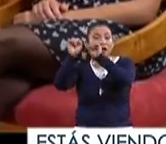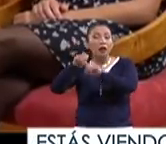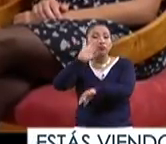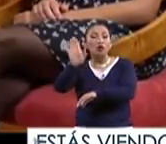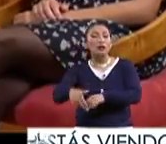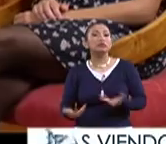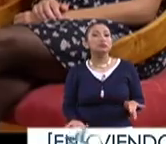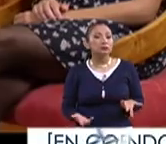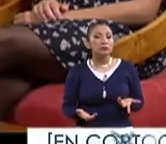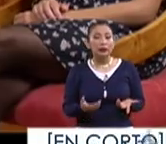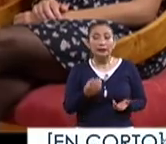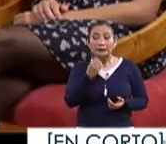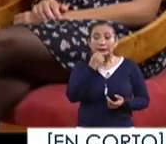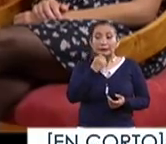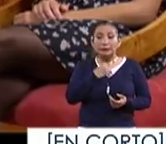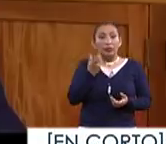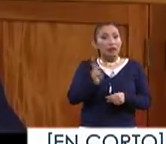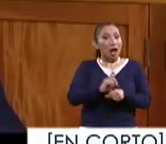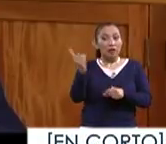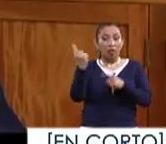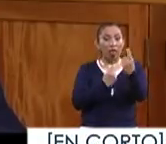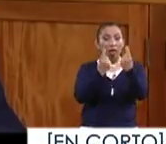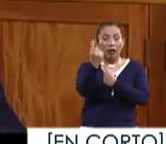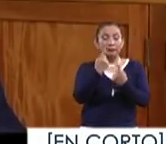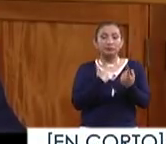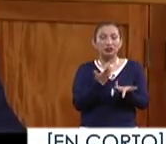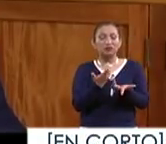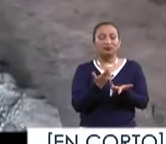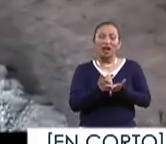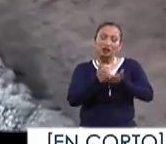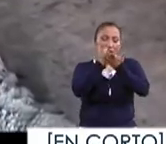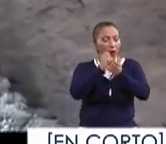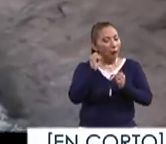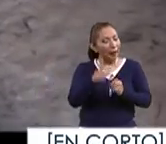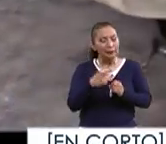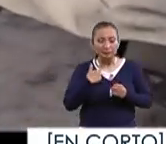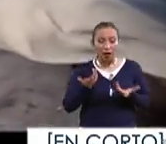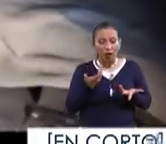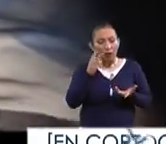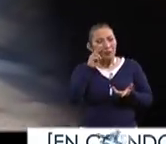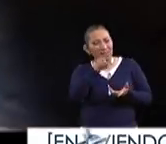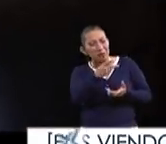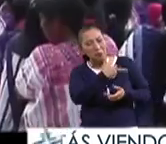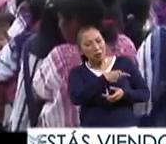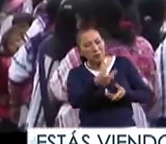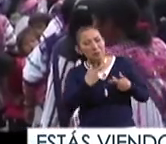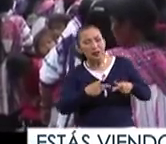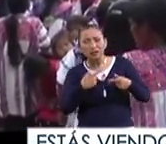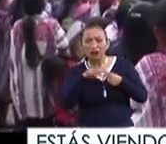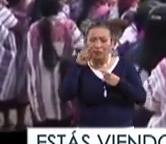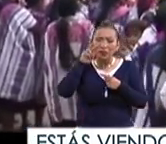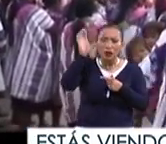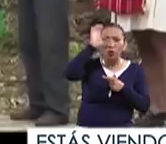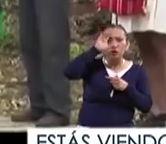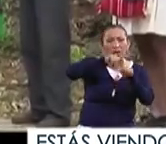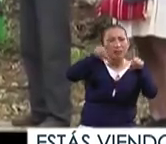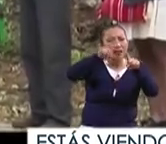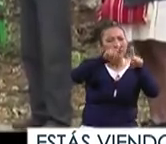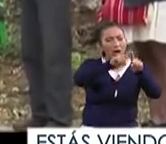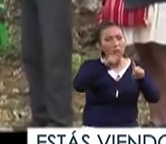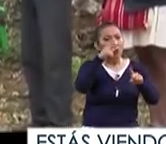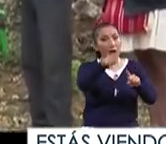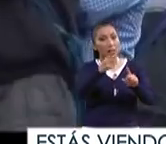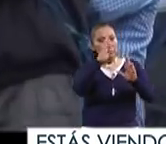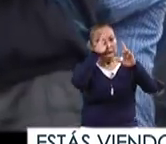morir a la sierra. Y esas eran las palabras todos los días. Y eso me fortaleció mucho porque conocí la pobreza, conocí las culturas, la